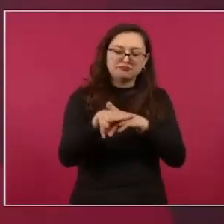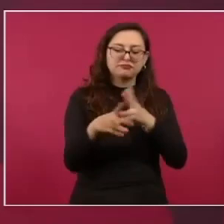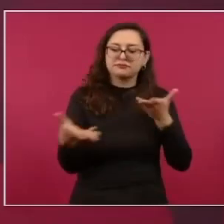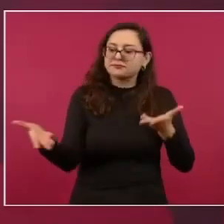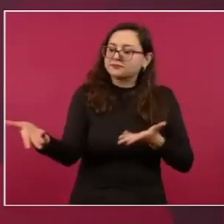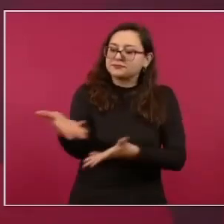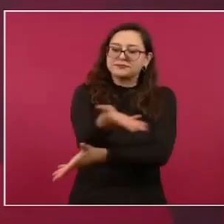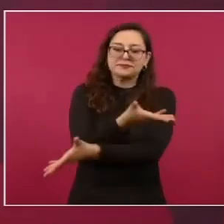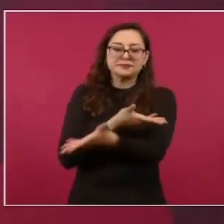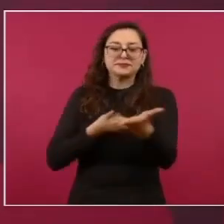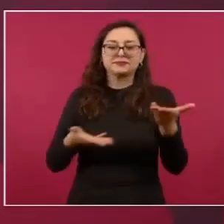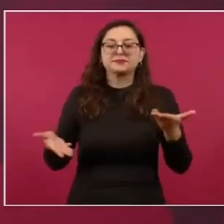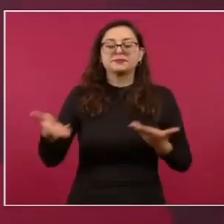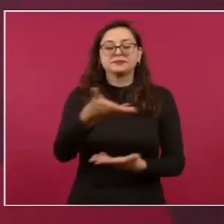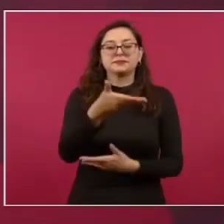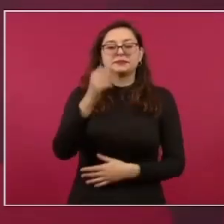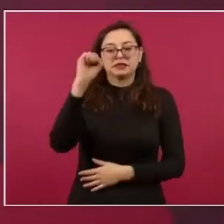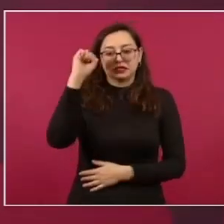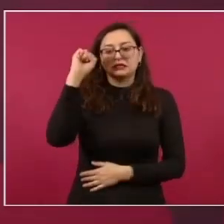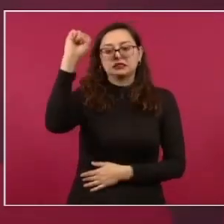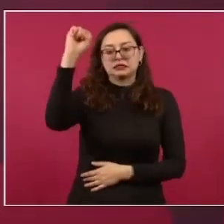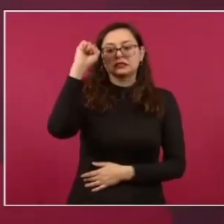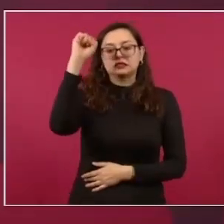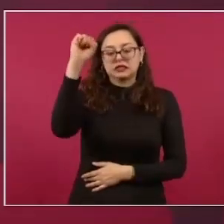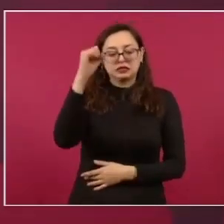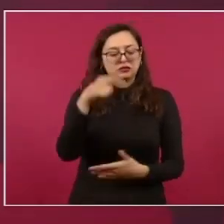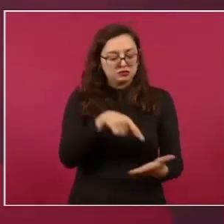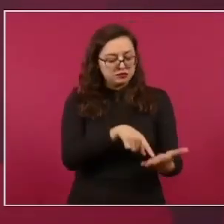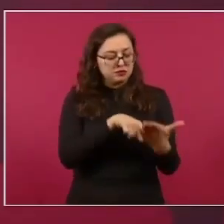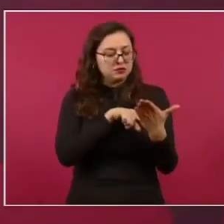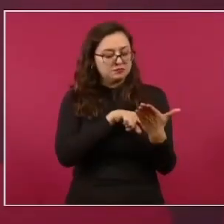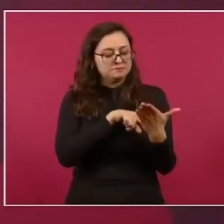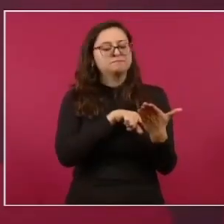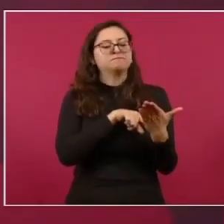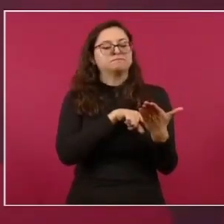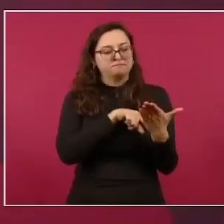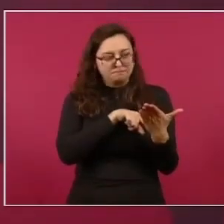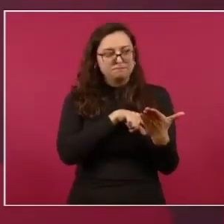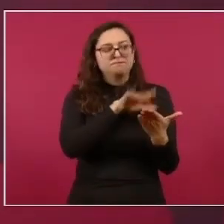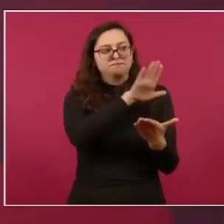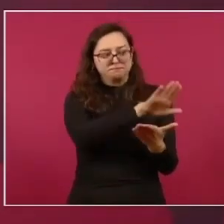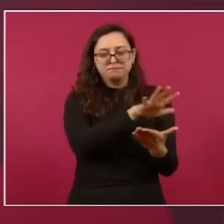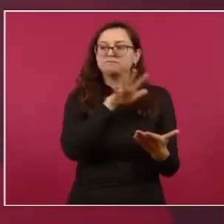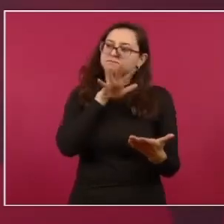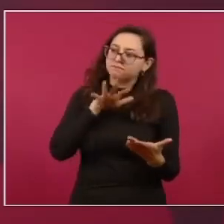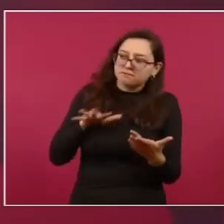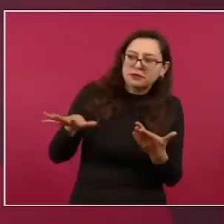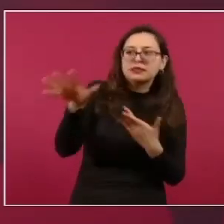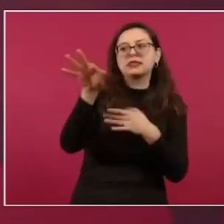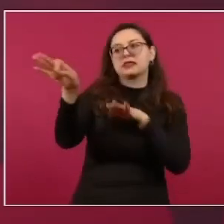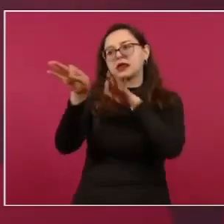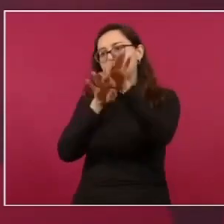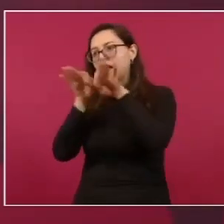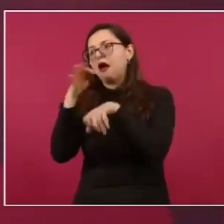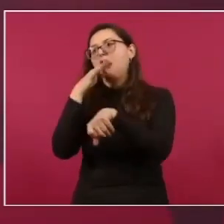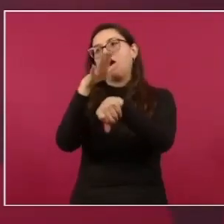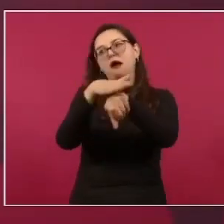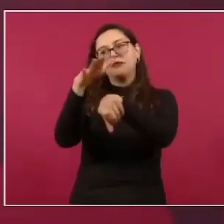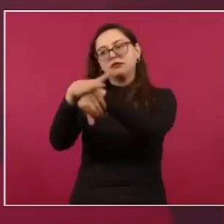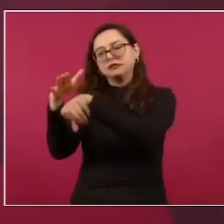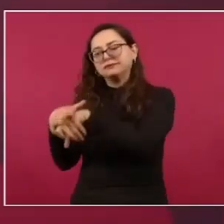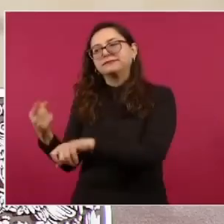vez el sindicato compartió con los trabajadores. Y me parece que ello fue permitiendo finalmente encontrar